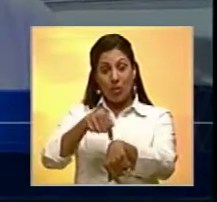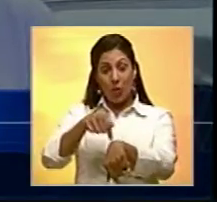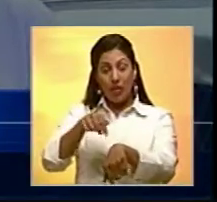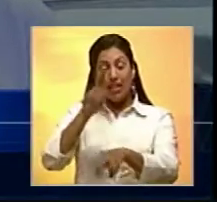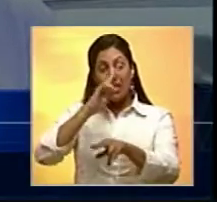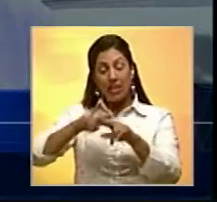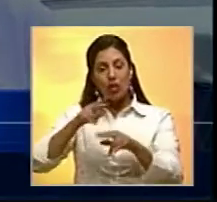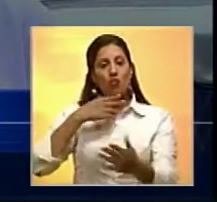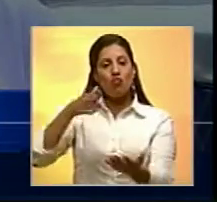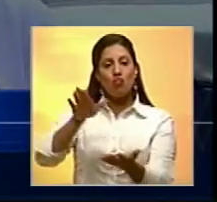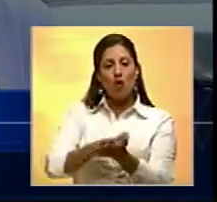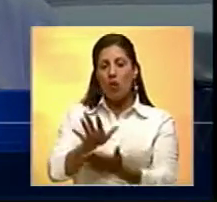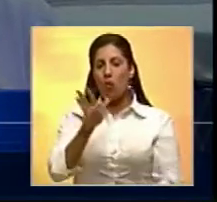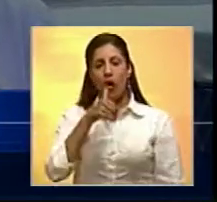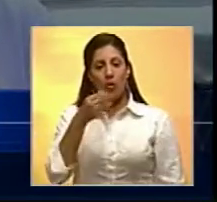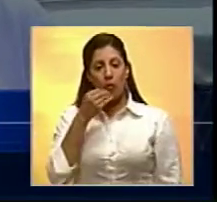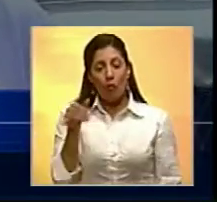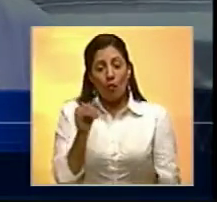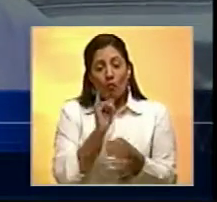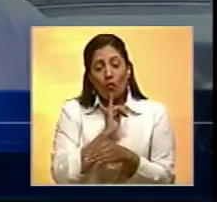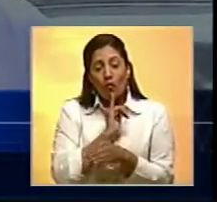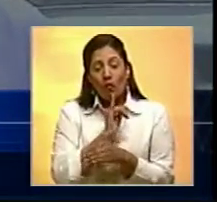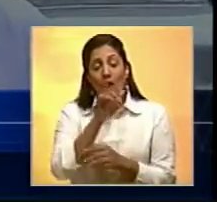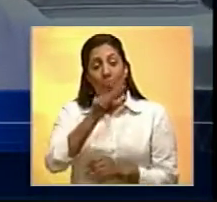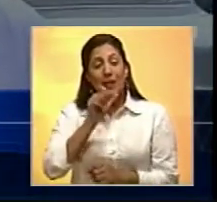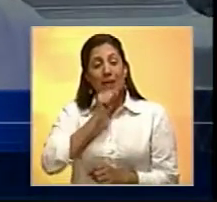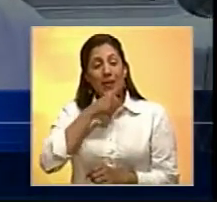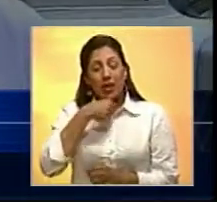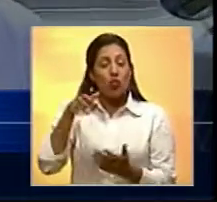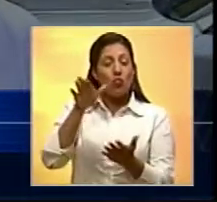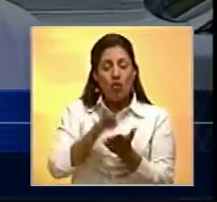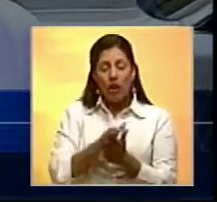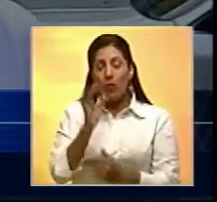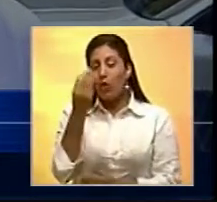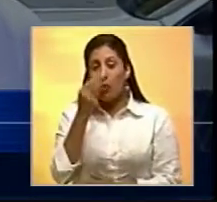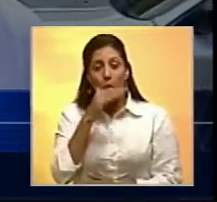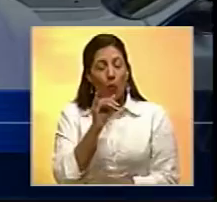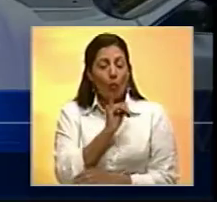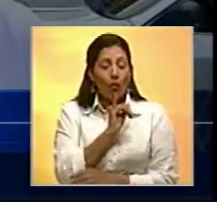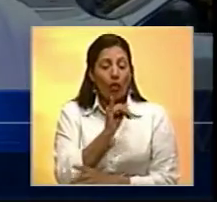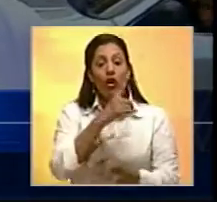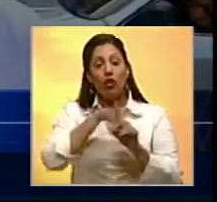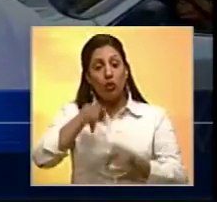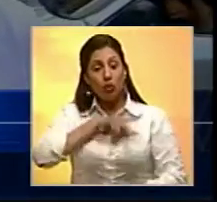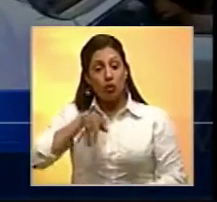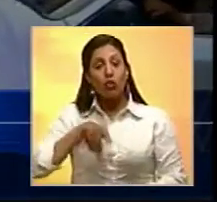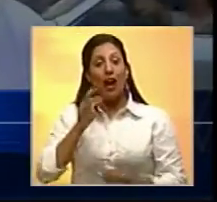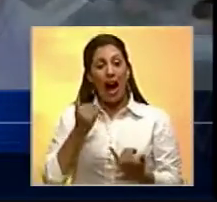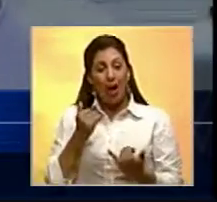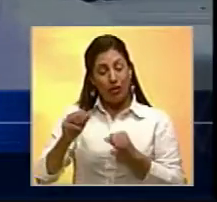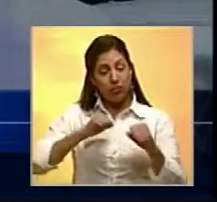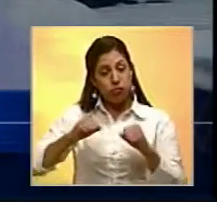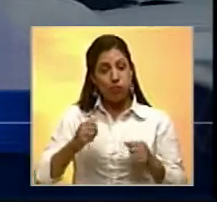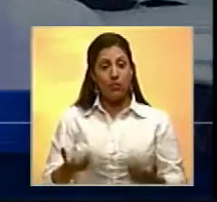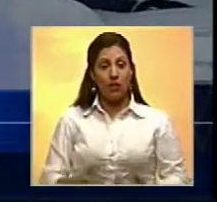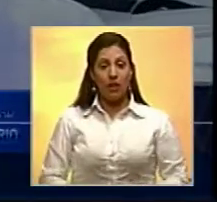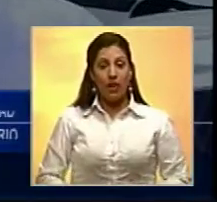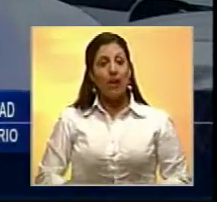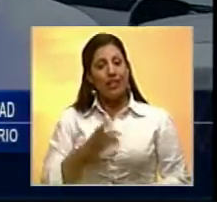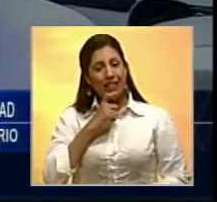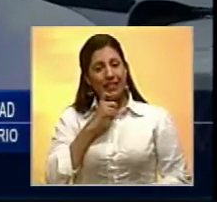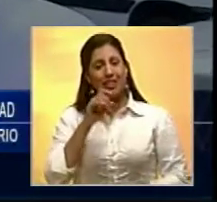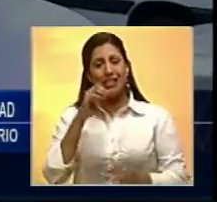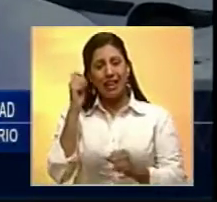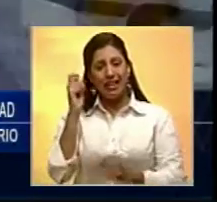niños muriendo por desnutrición. Hay personas de la tercera edad muriendo por desnutrición y eso nos obliga a todos a actuar. Destacó la